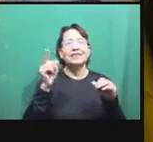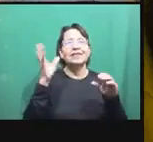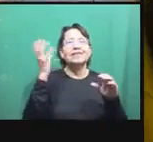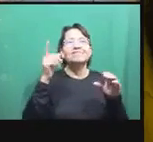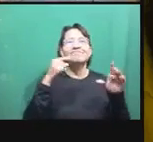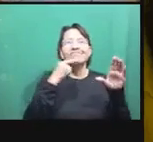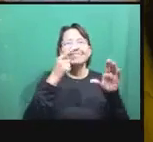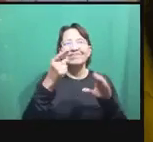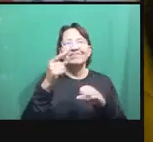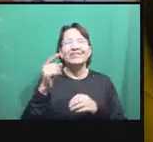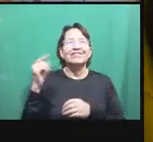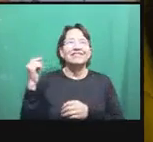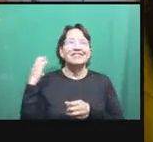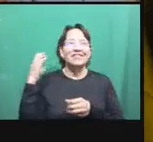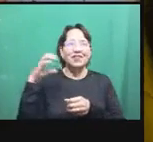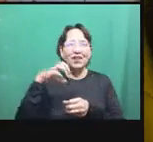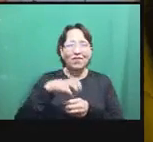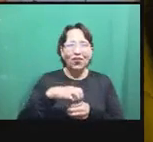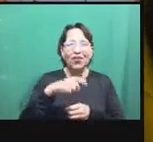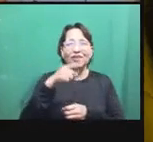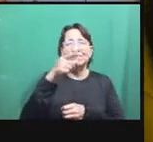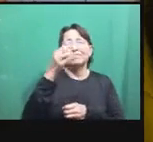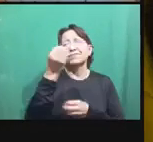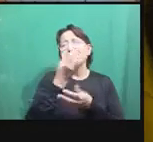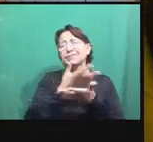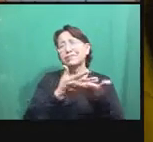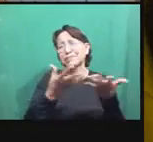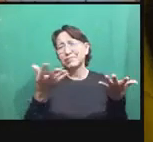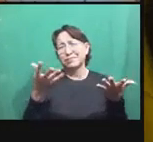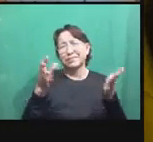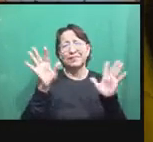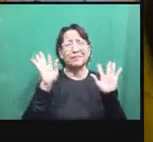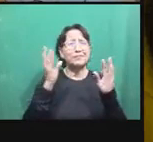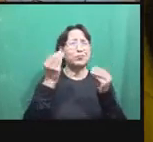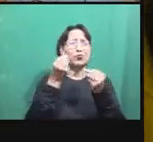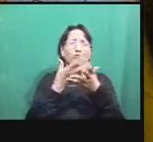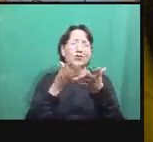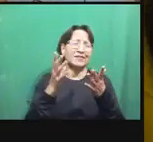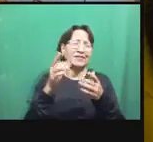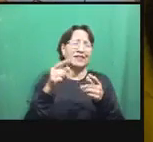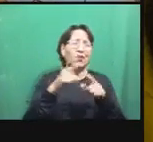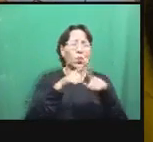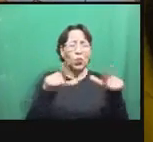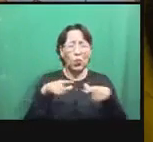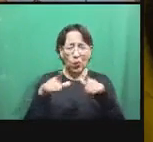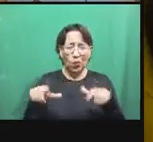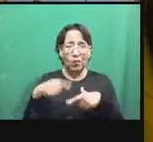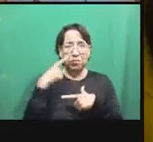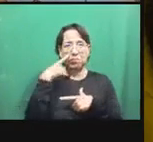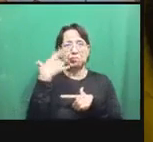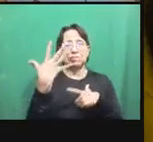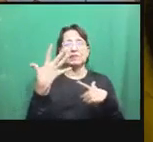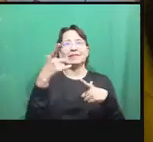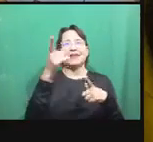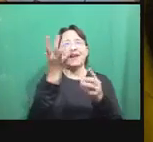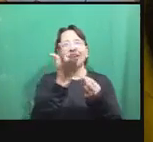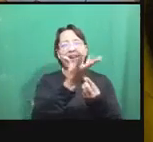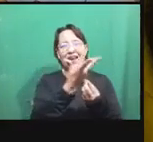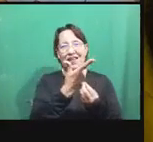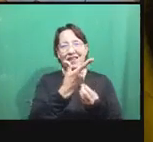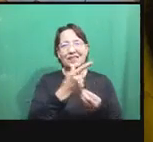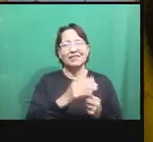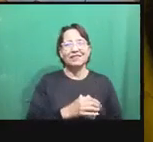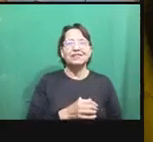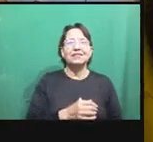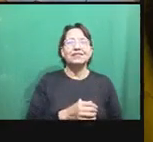Bolívar. Tenemos muchos ejemplos de esta potencialización del arte, y